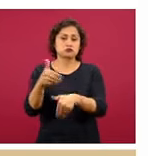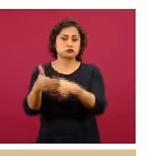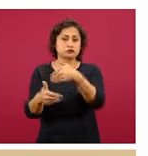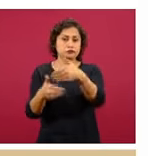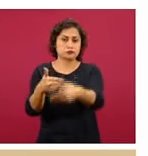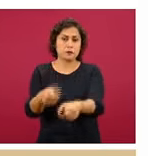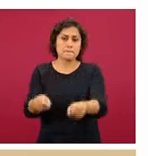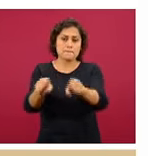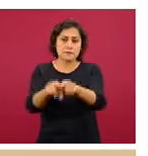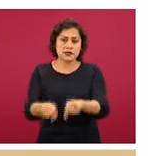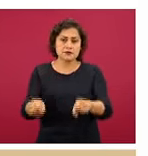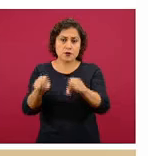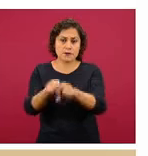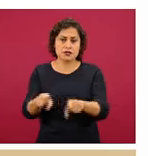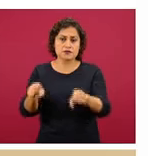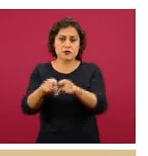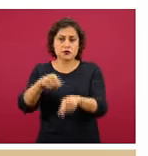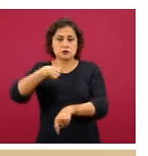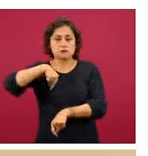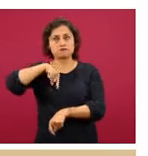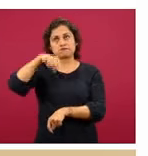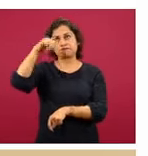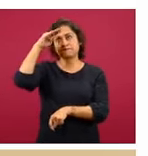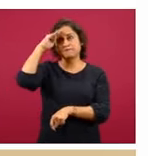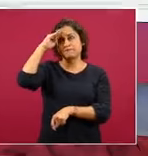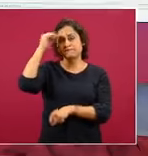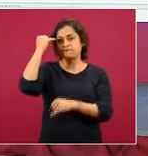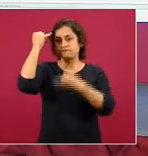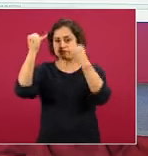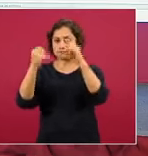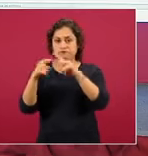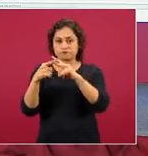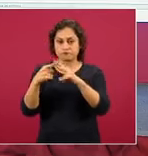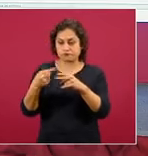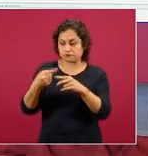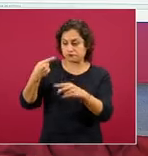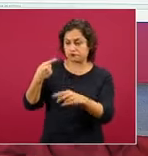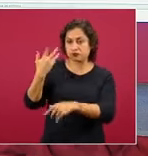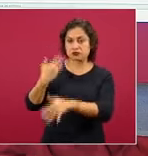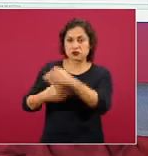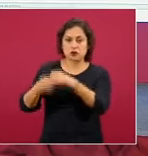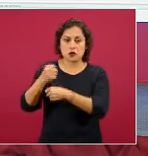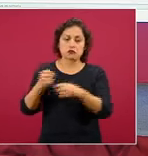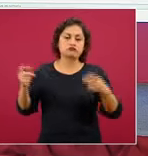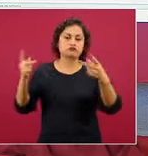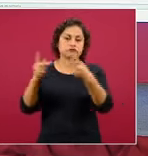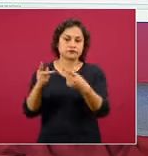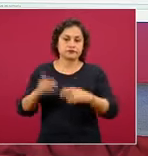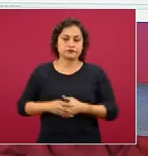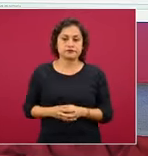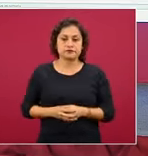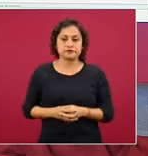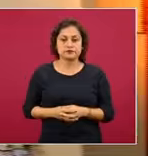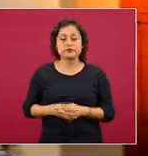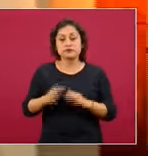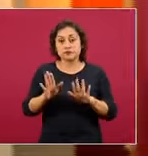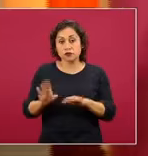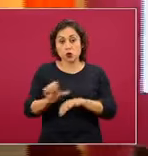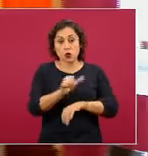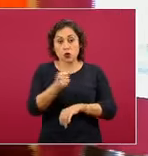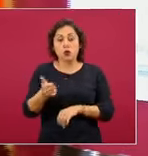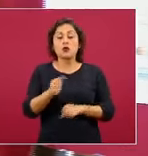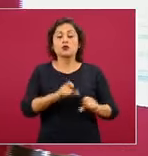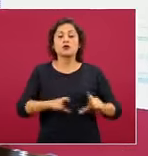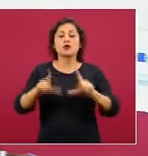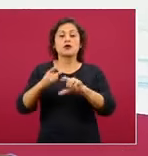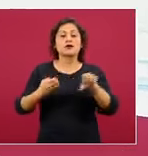mismos niveles de lo esperado de las últimas semanas, de los últimos años, perdón. Estado de Nuevo León, también el tercer